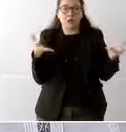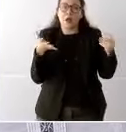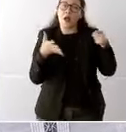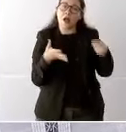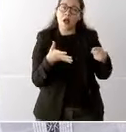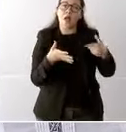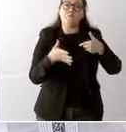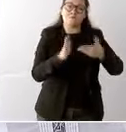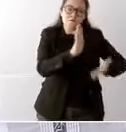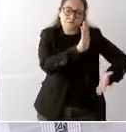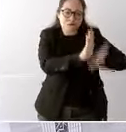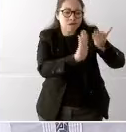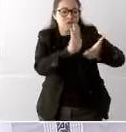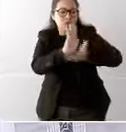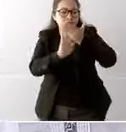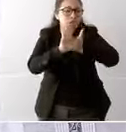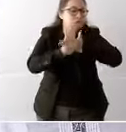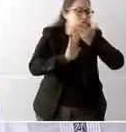infraestructura